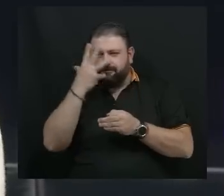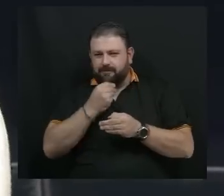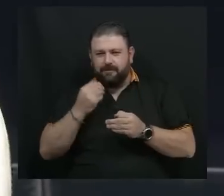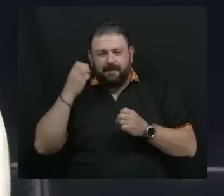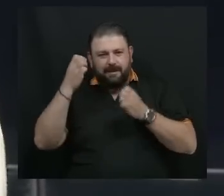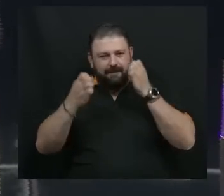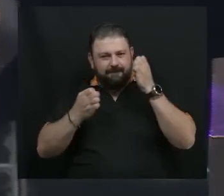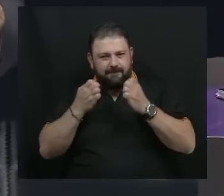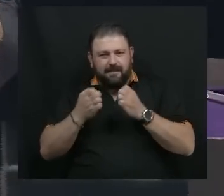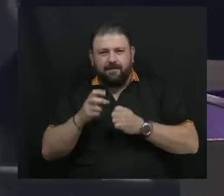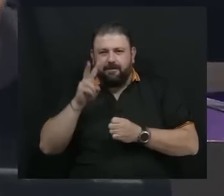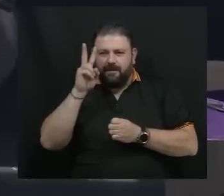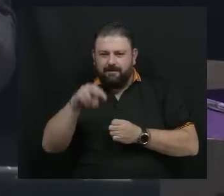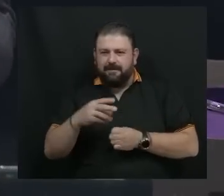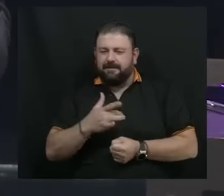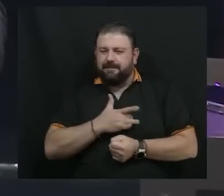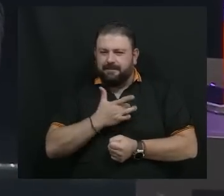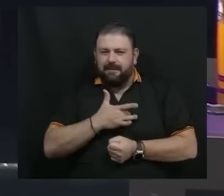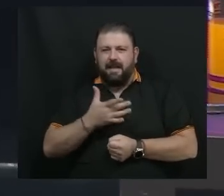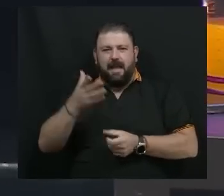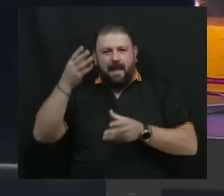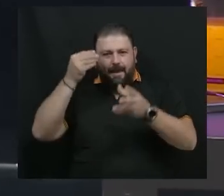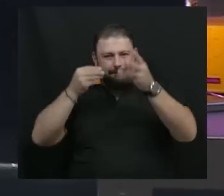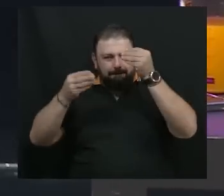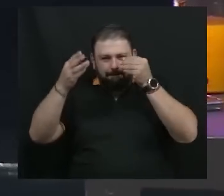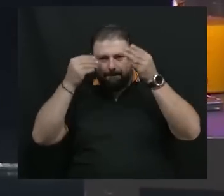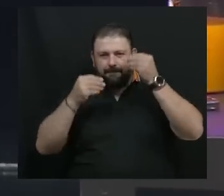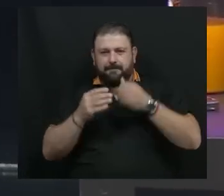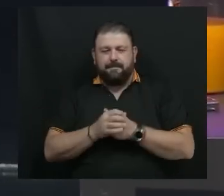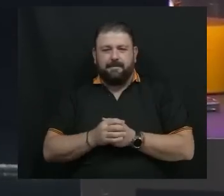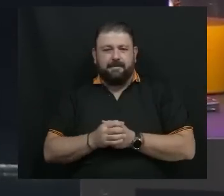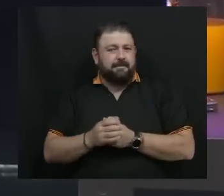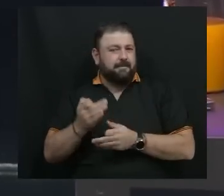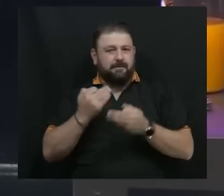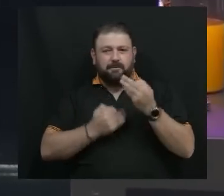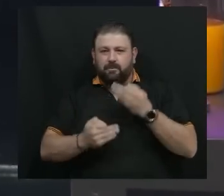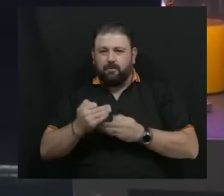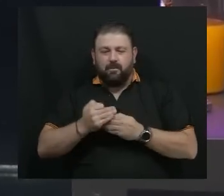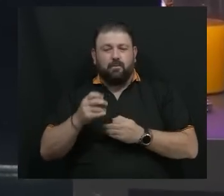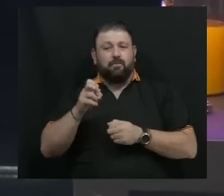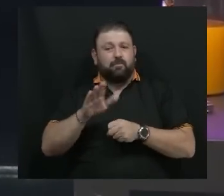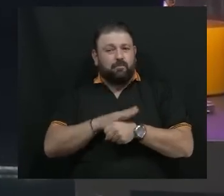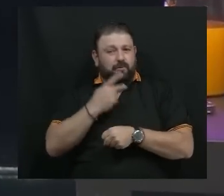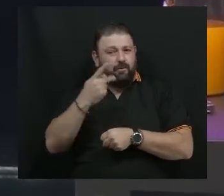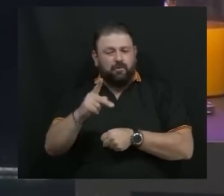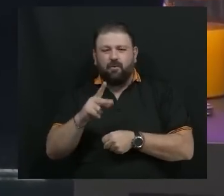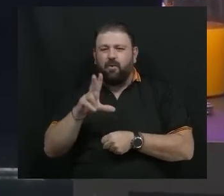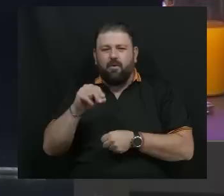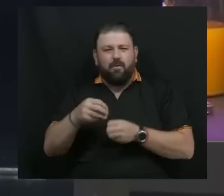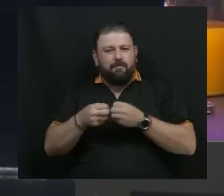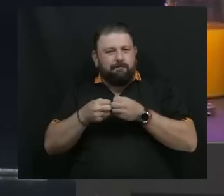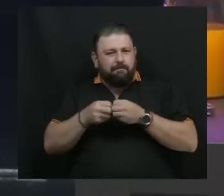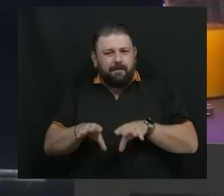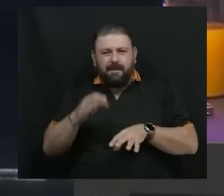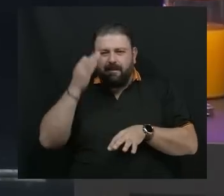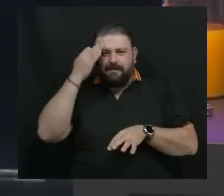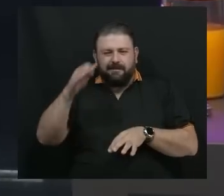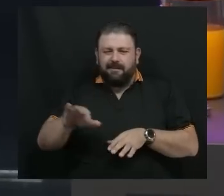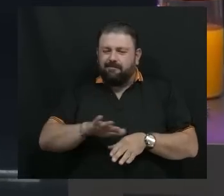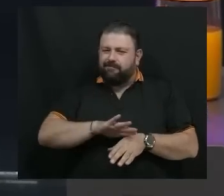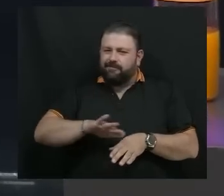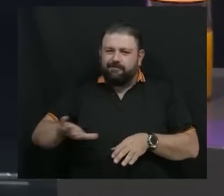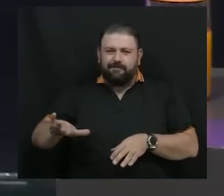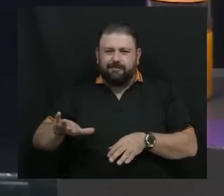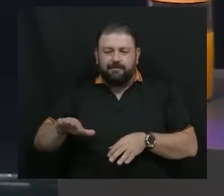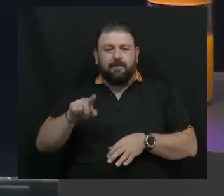Absorban, aprendan, no se permitan perder el tiempo. Tenemos